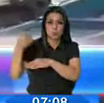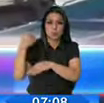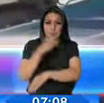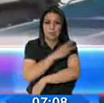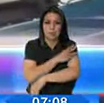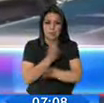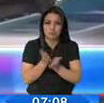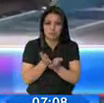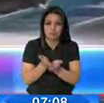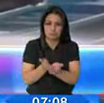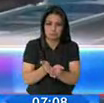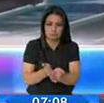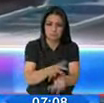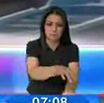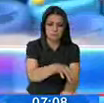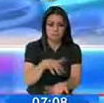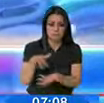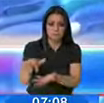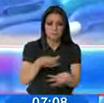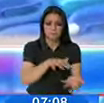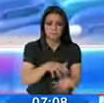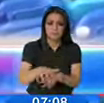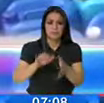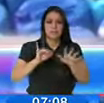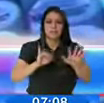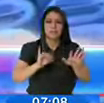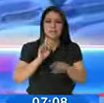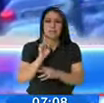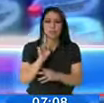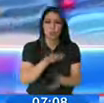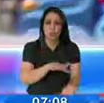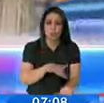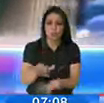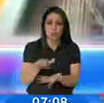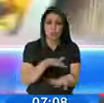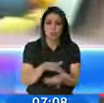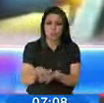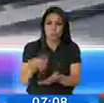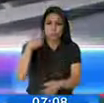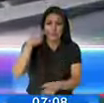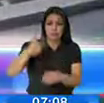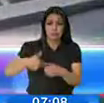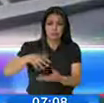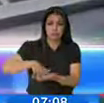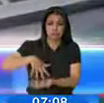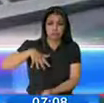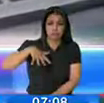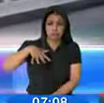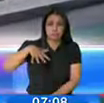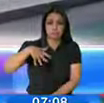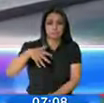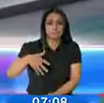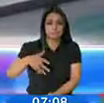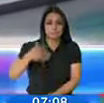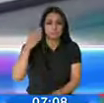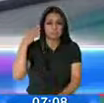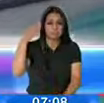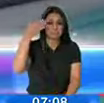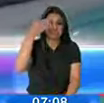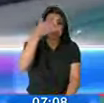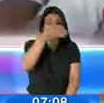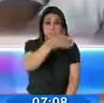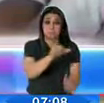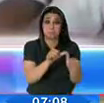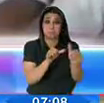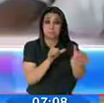que transportaba 61 bultos. Presumen que por la cantidad de combustible que llevaba tenía un largo viaje, aparentemente